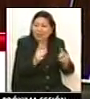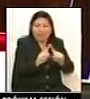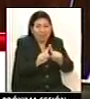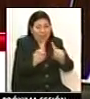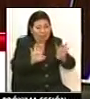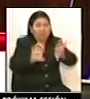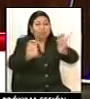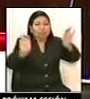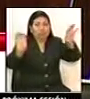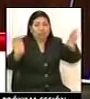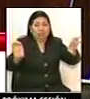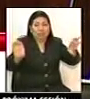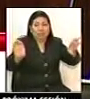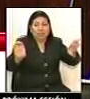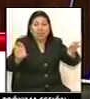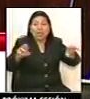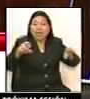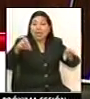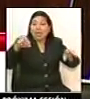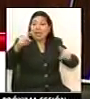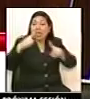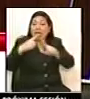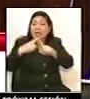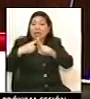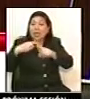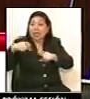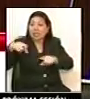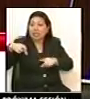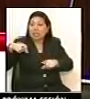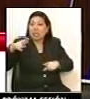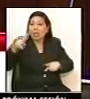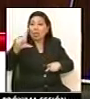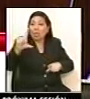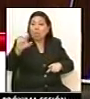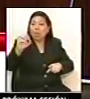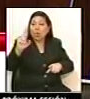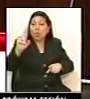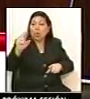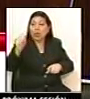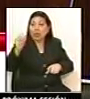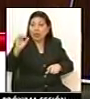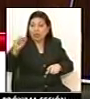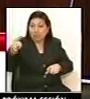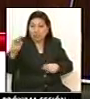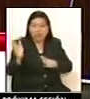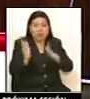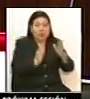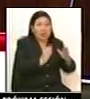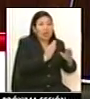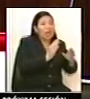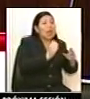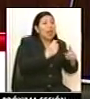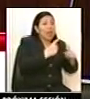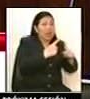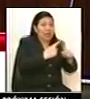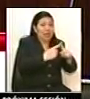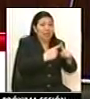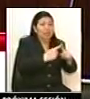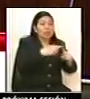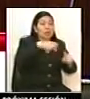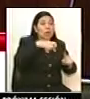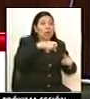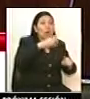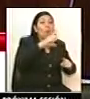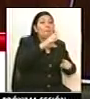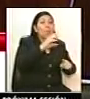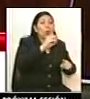diferenciar la exploración en sí misma. O sea, es cierto que acá tú vienes a explorar y si no encuentras nada,